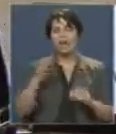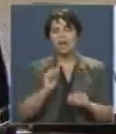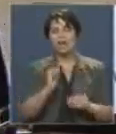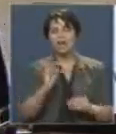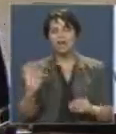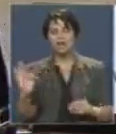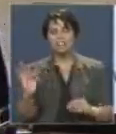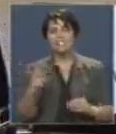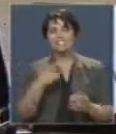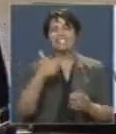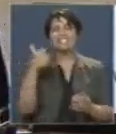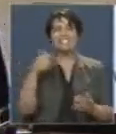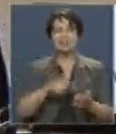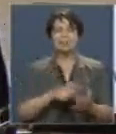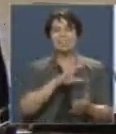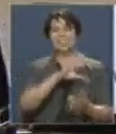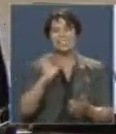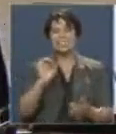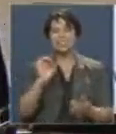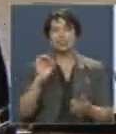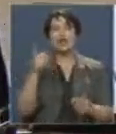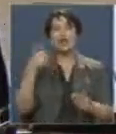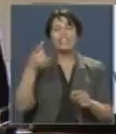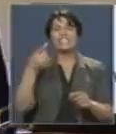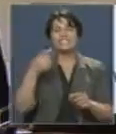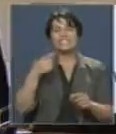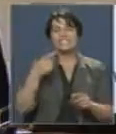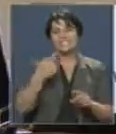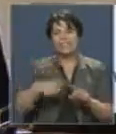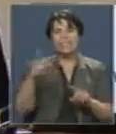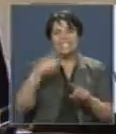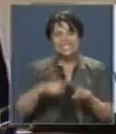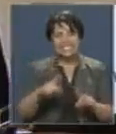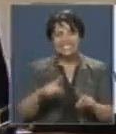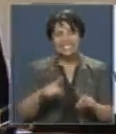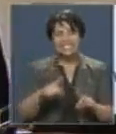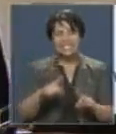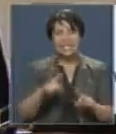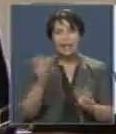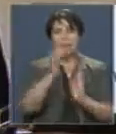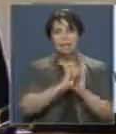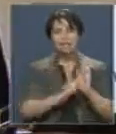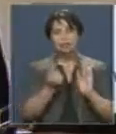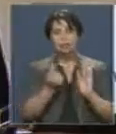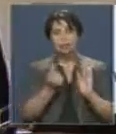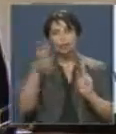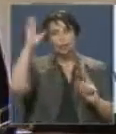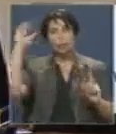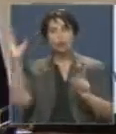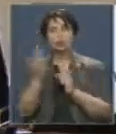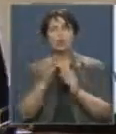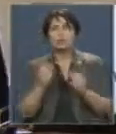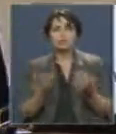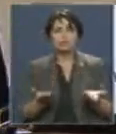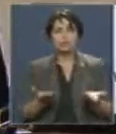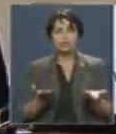a 6.505 veces el presupuesto de cultura. O sea,